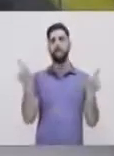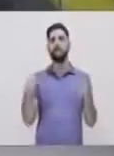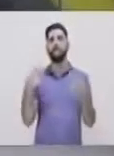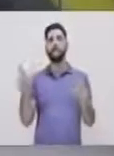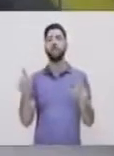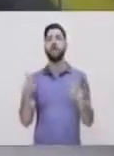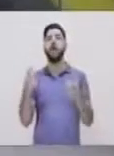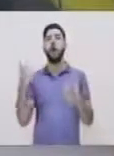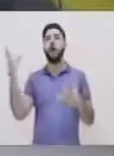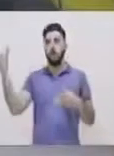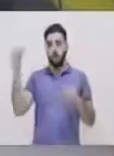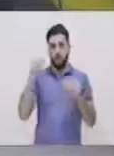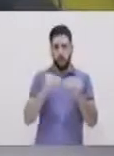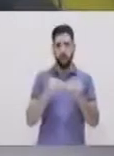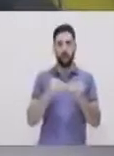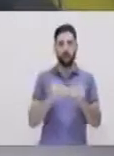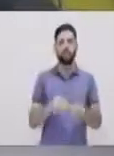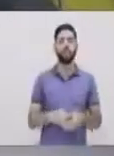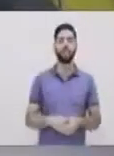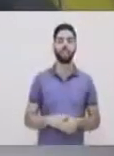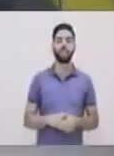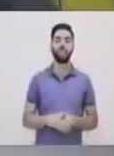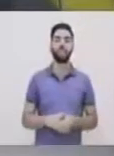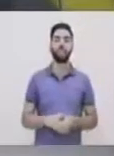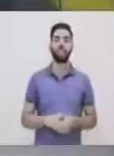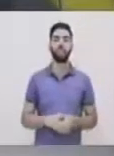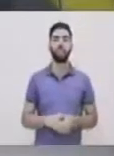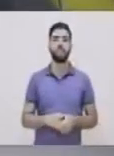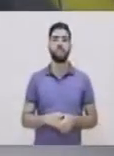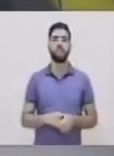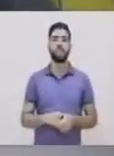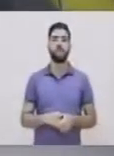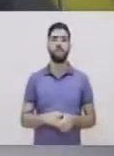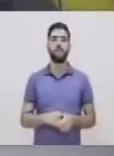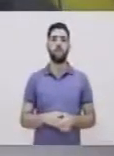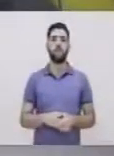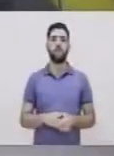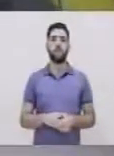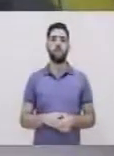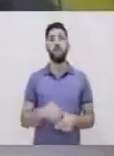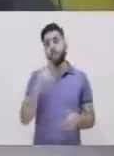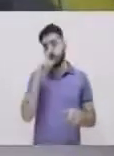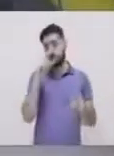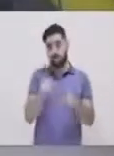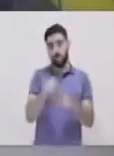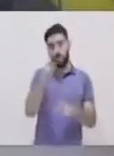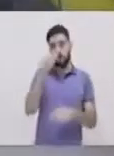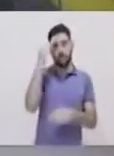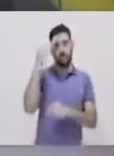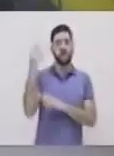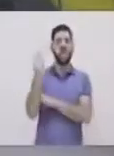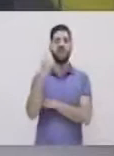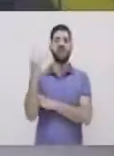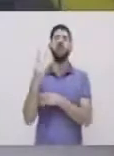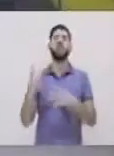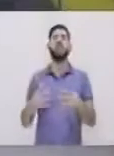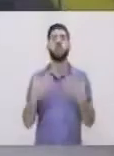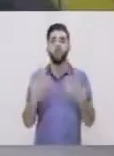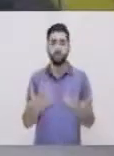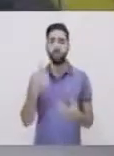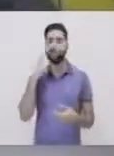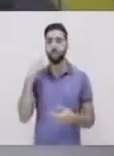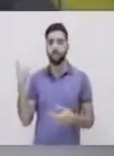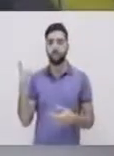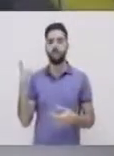que la música es también un medio de expresión para los jóvenes. Claro, y es que también es muy importante ese aspecto que usted